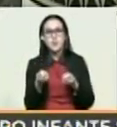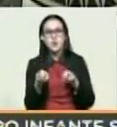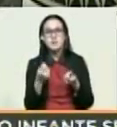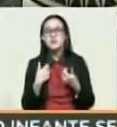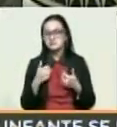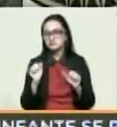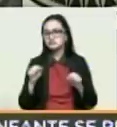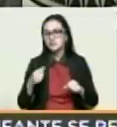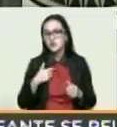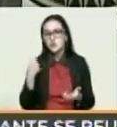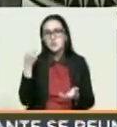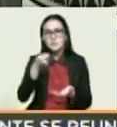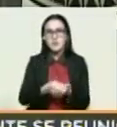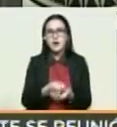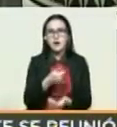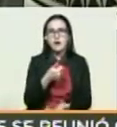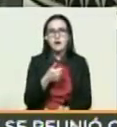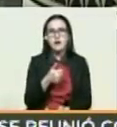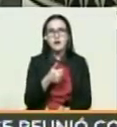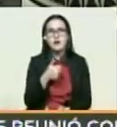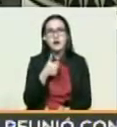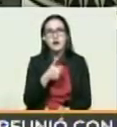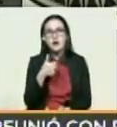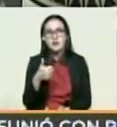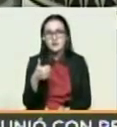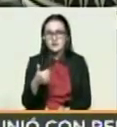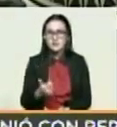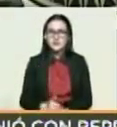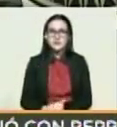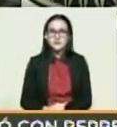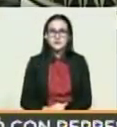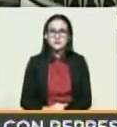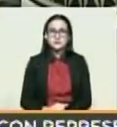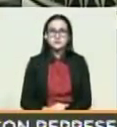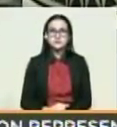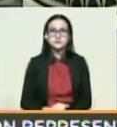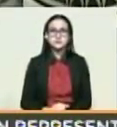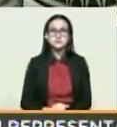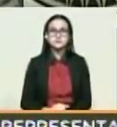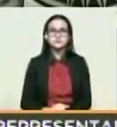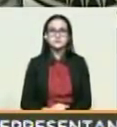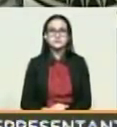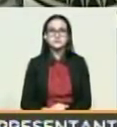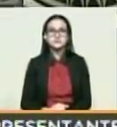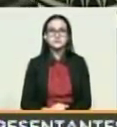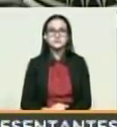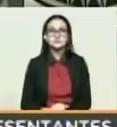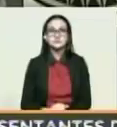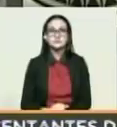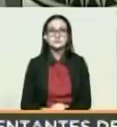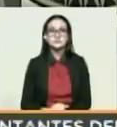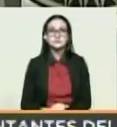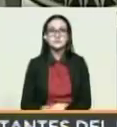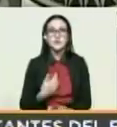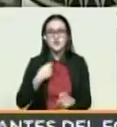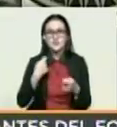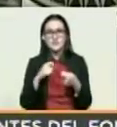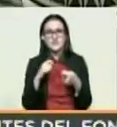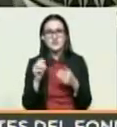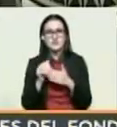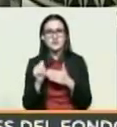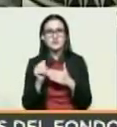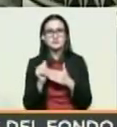dispuesto a pagar por cada una exporta unidad de moneda extranjera y en el caso de que yo sea un oferente de divisas o un vendedor de divisas